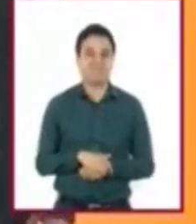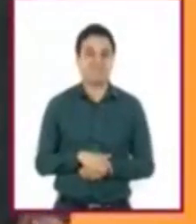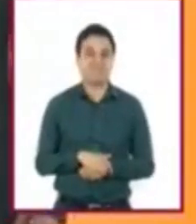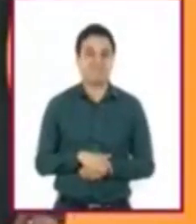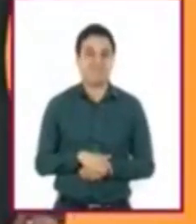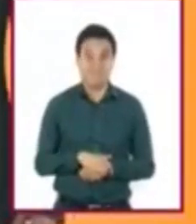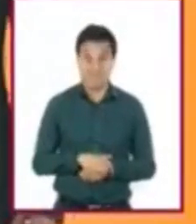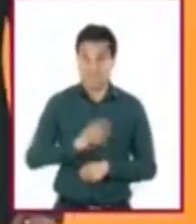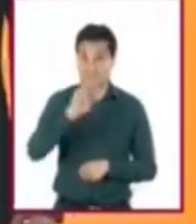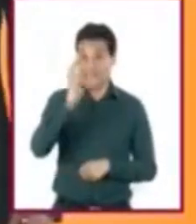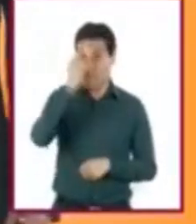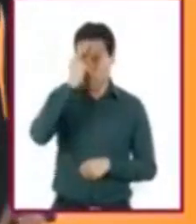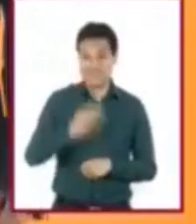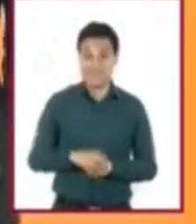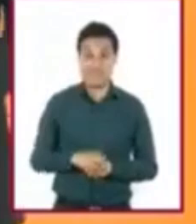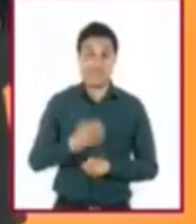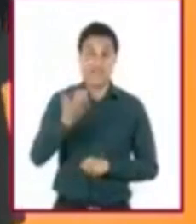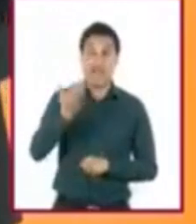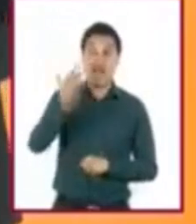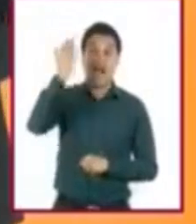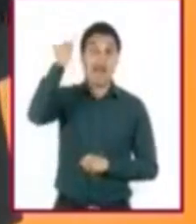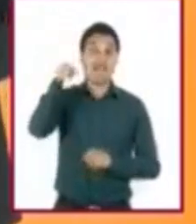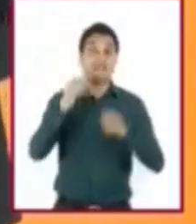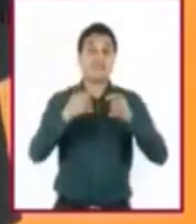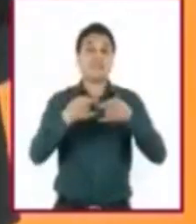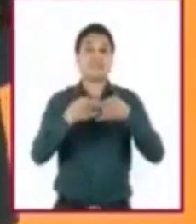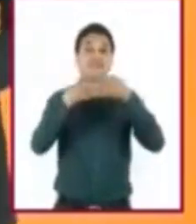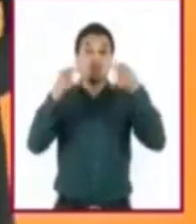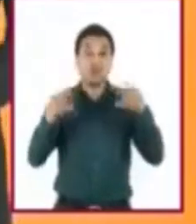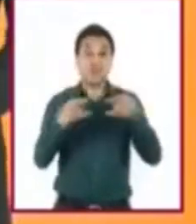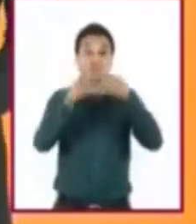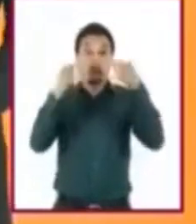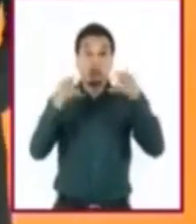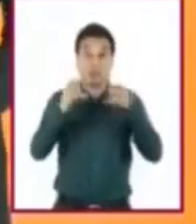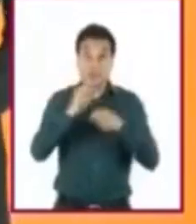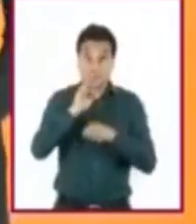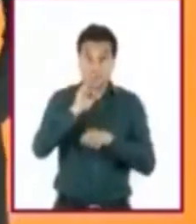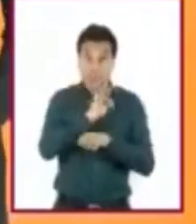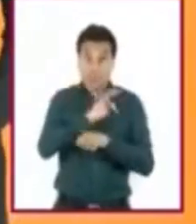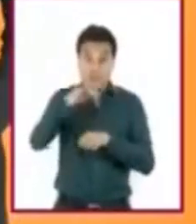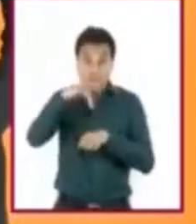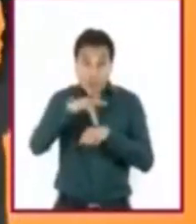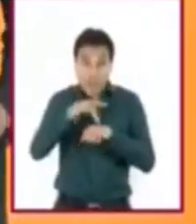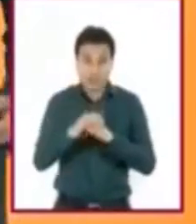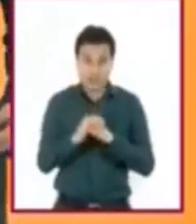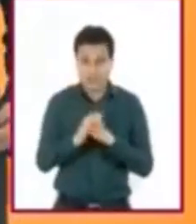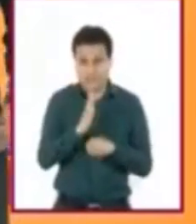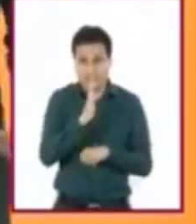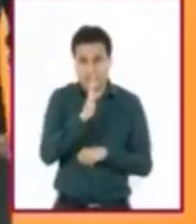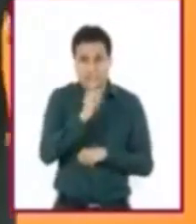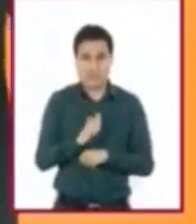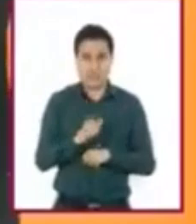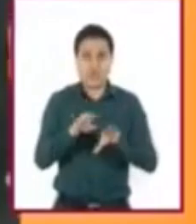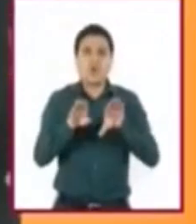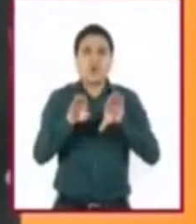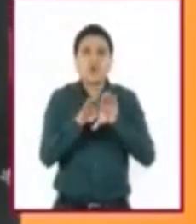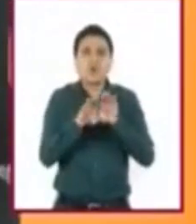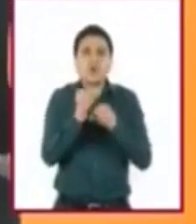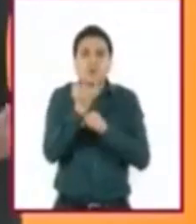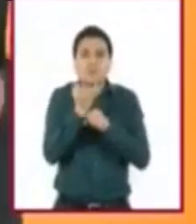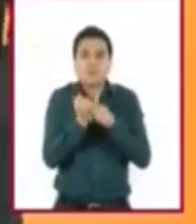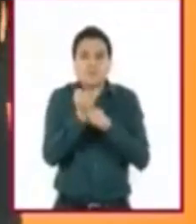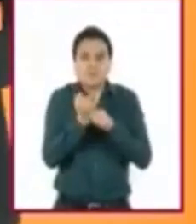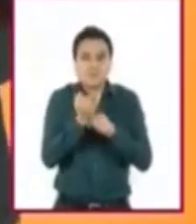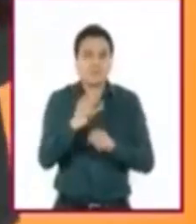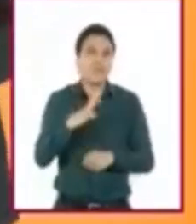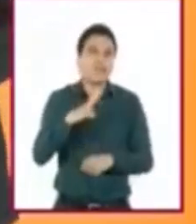Recuerden que el pasado no es tangible, no es algo que se pueda tocar, por lo que al estudiarlo debemos recurrir a las pistas que tenemos alrededor